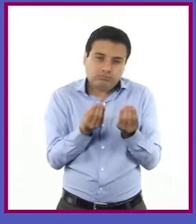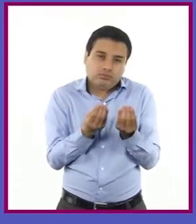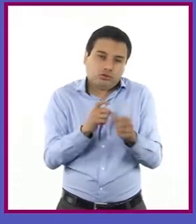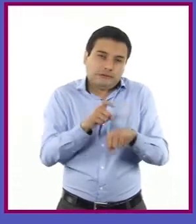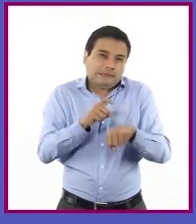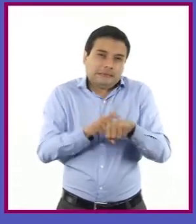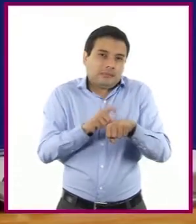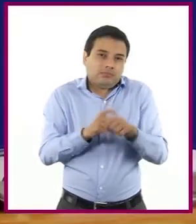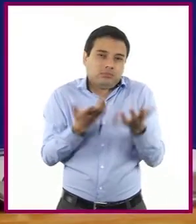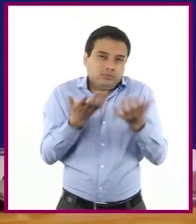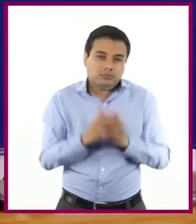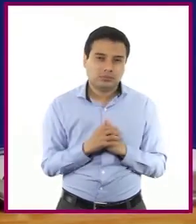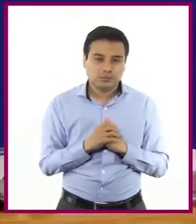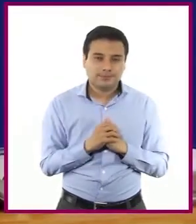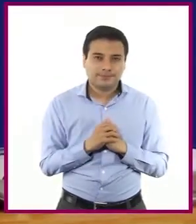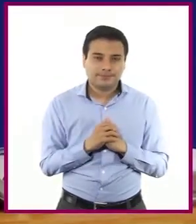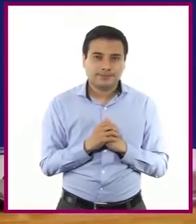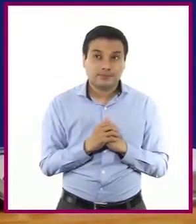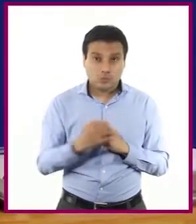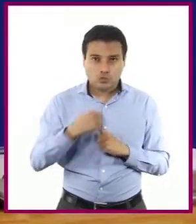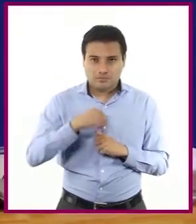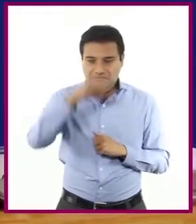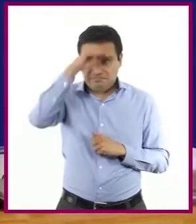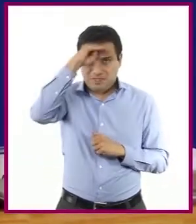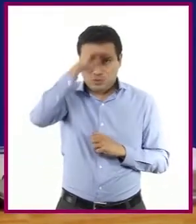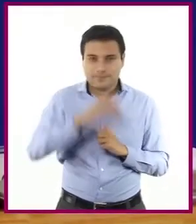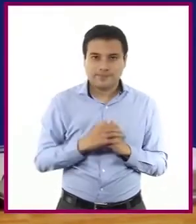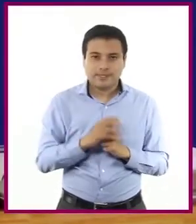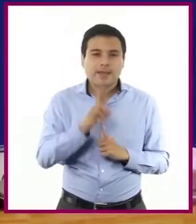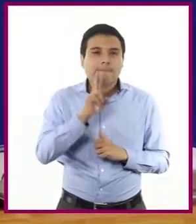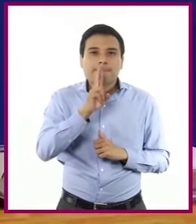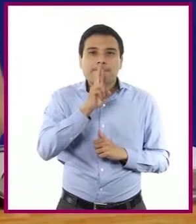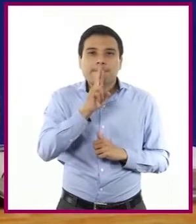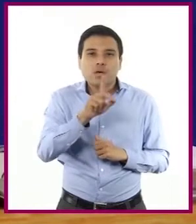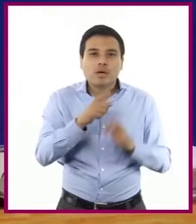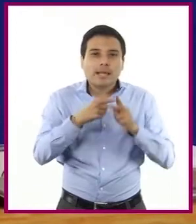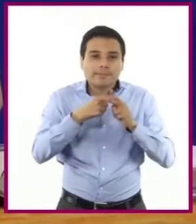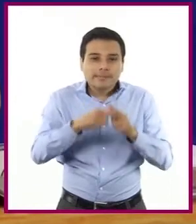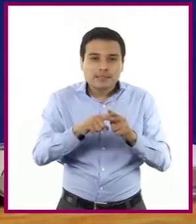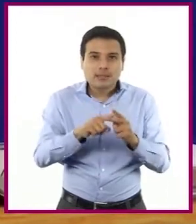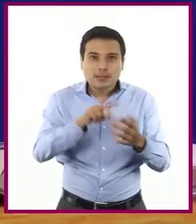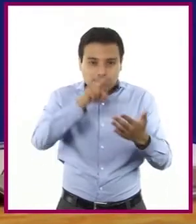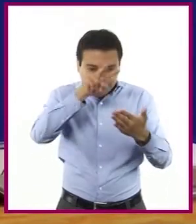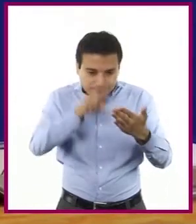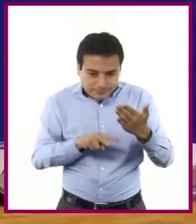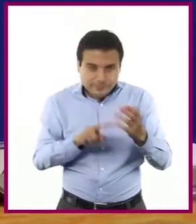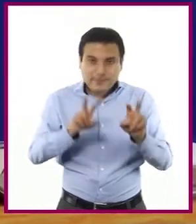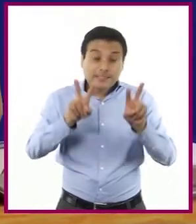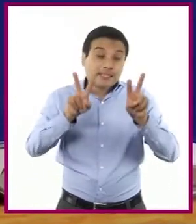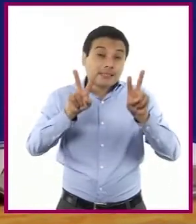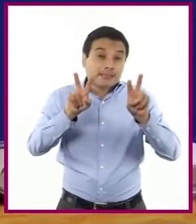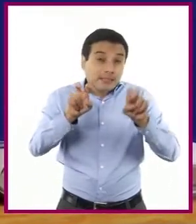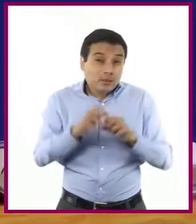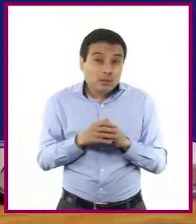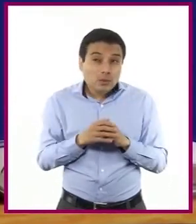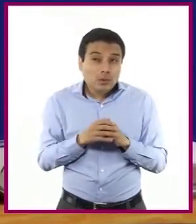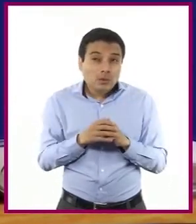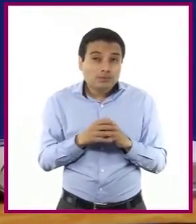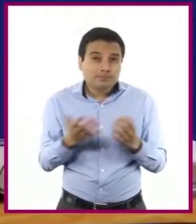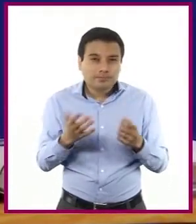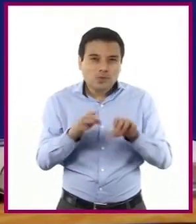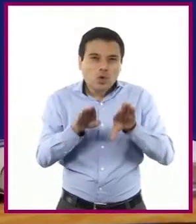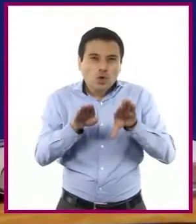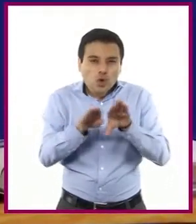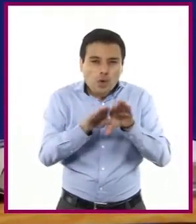mucho tiempo, bueno, se me ocurre hacer una exploración inicial para leer los títulos y descubrir la forma en la que